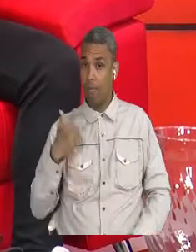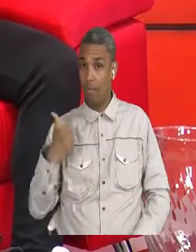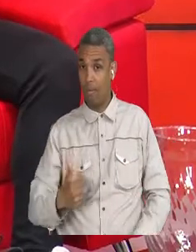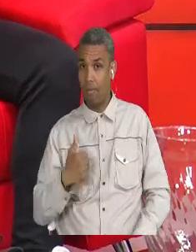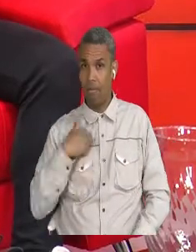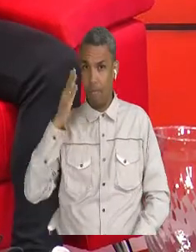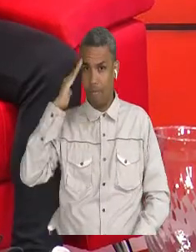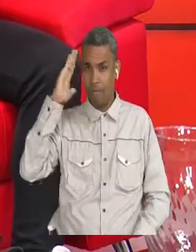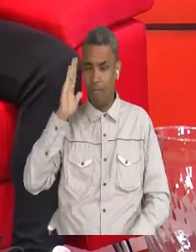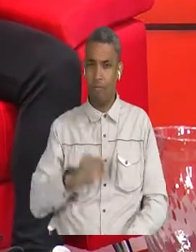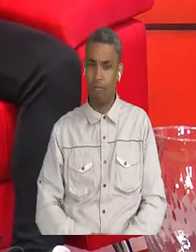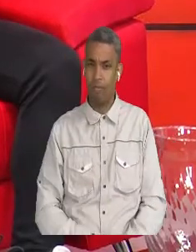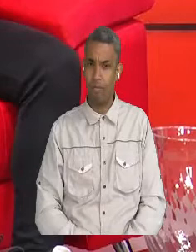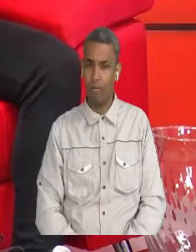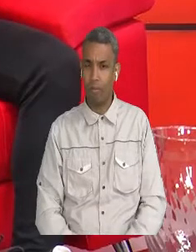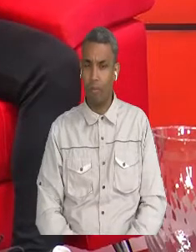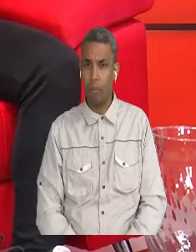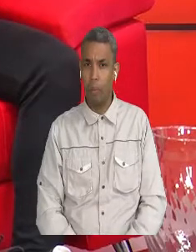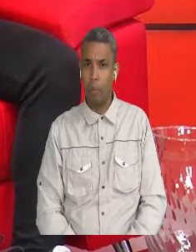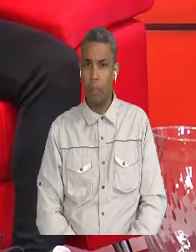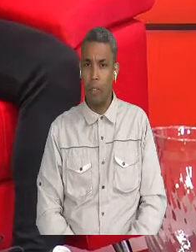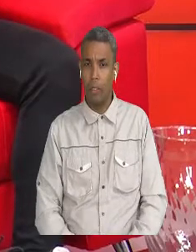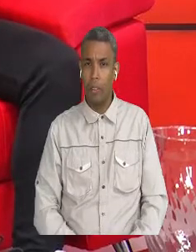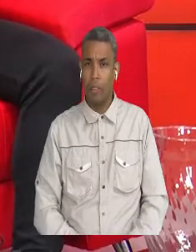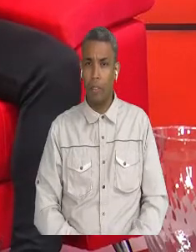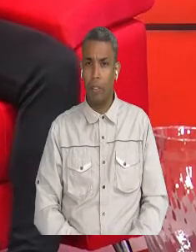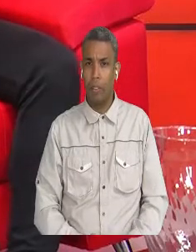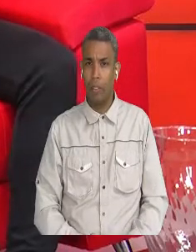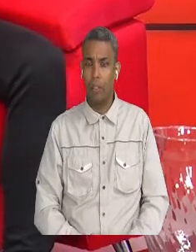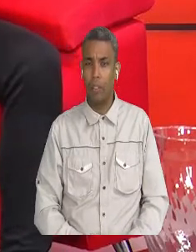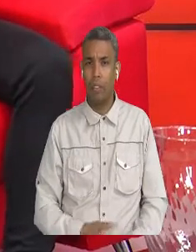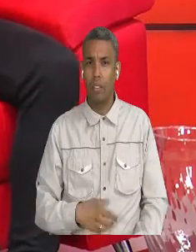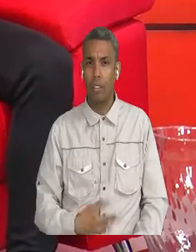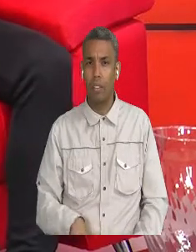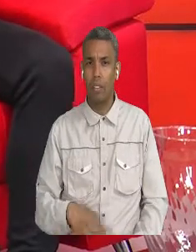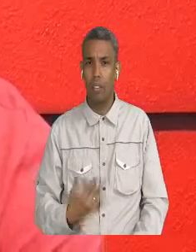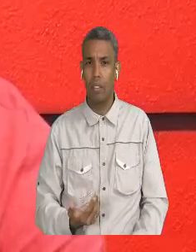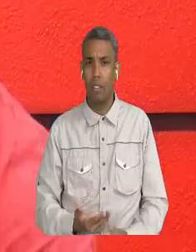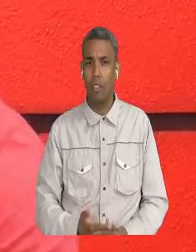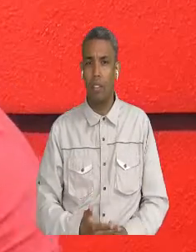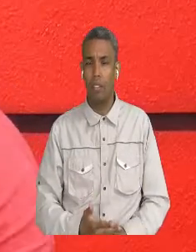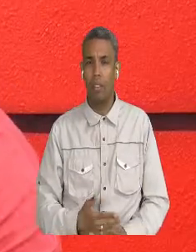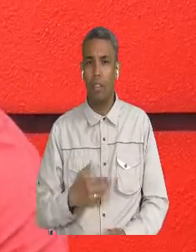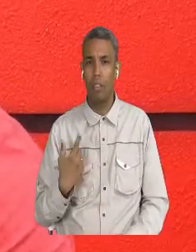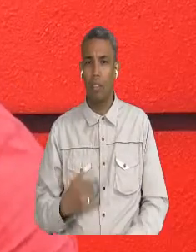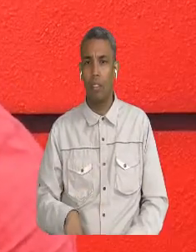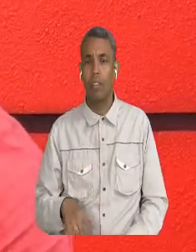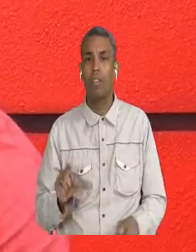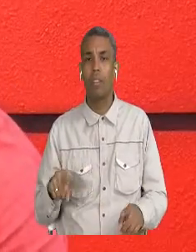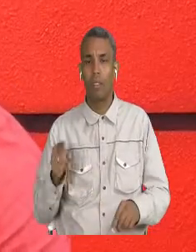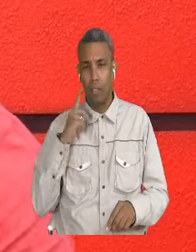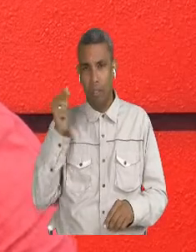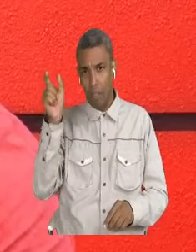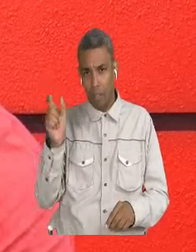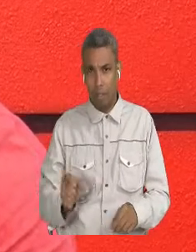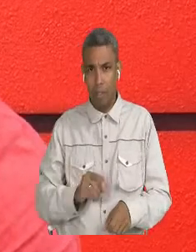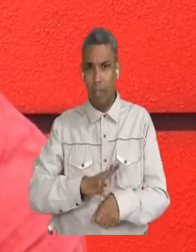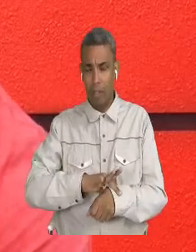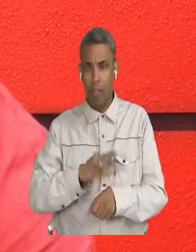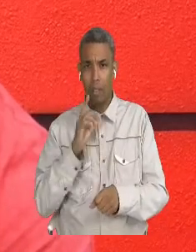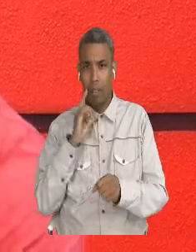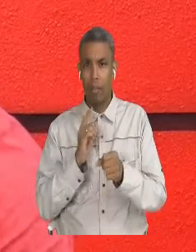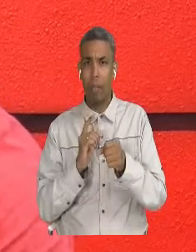su recorrido dentro del gimnasio. Sí, claro. Contamos con un fisioterapeuta deportivo,